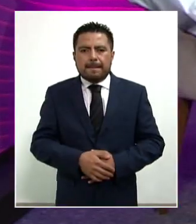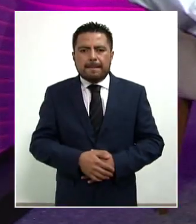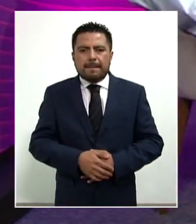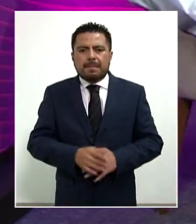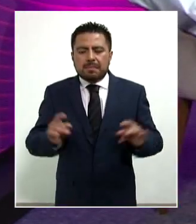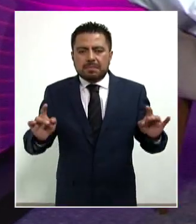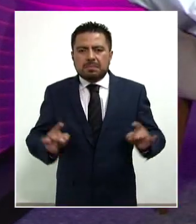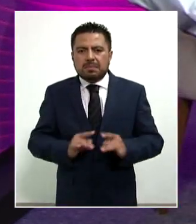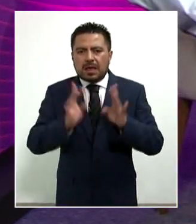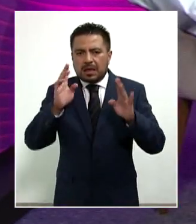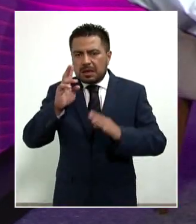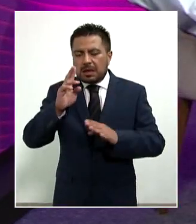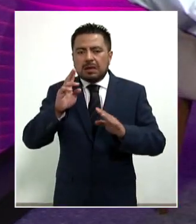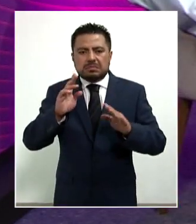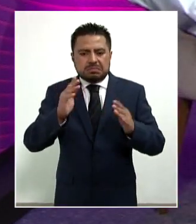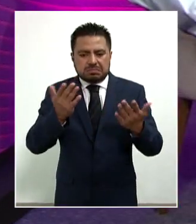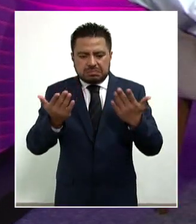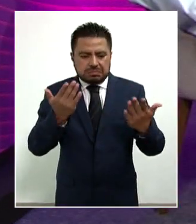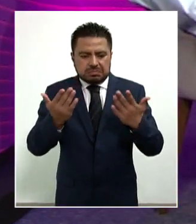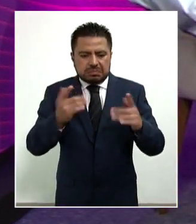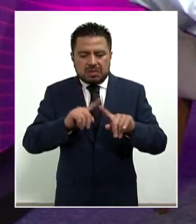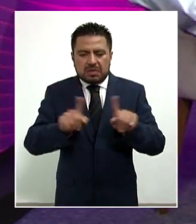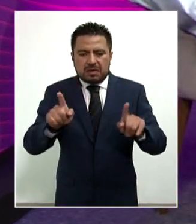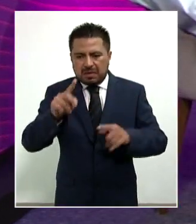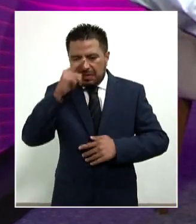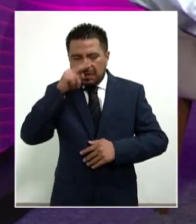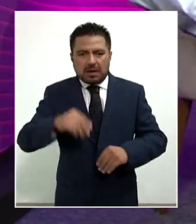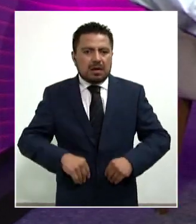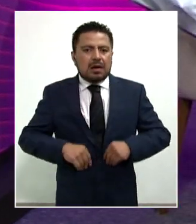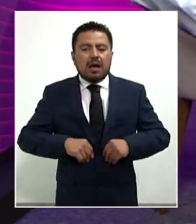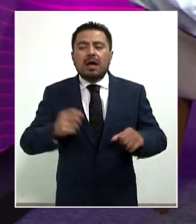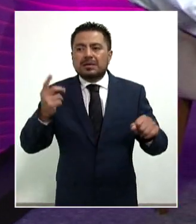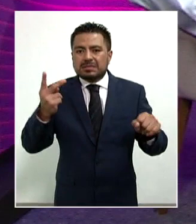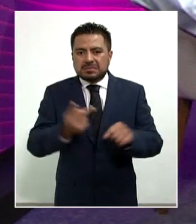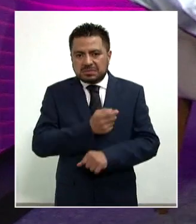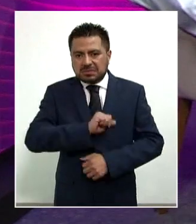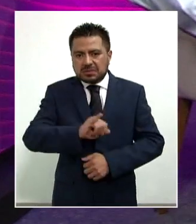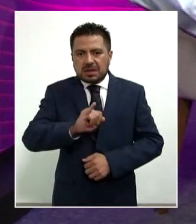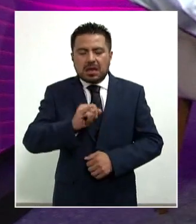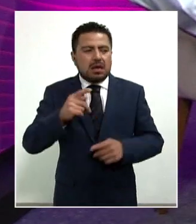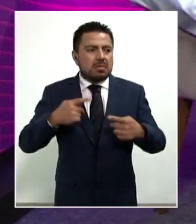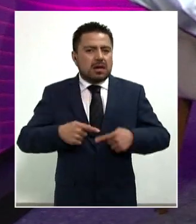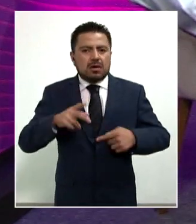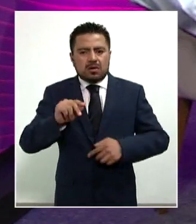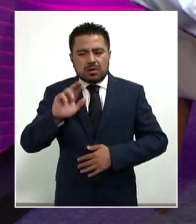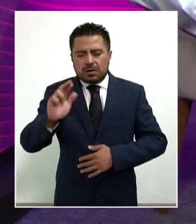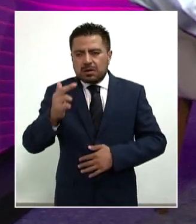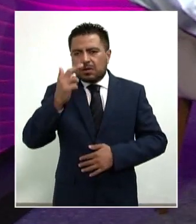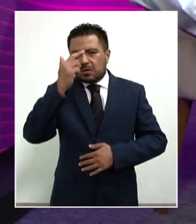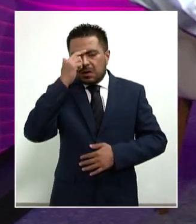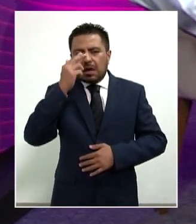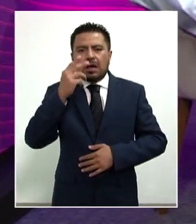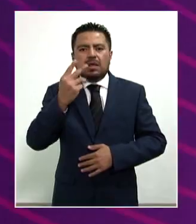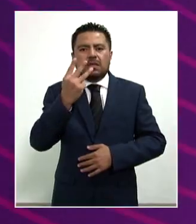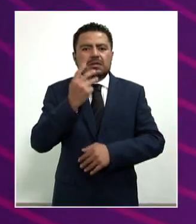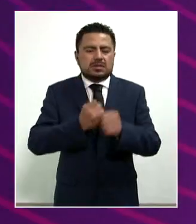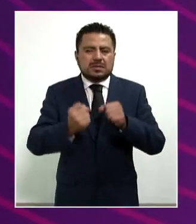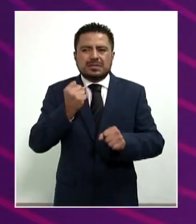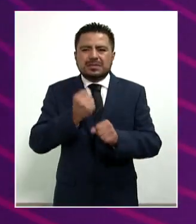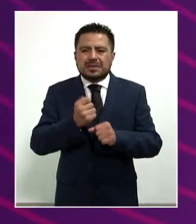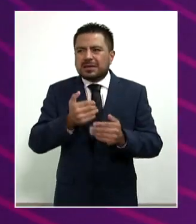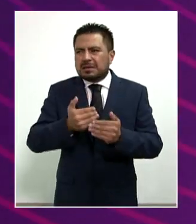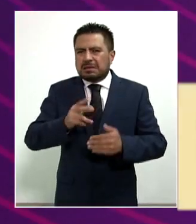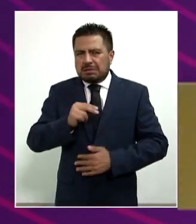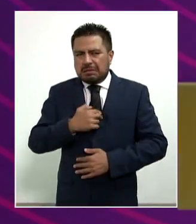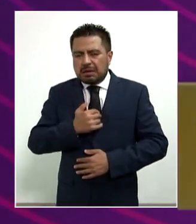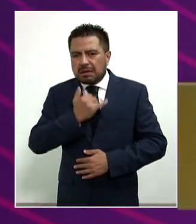de repente las enormes diferencias que vivimos en México. Sí, lo que pasó es que, si la gente no lo recuerda, hace 3 años, y si no